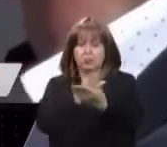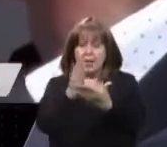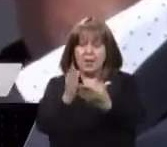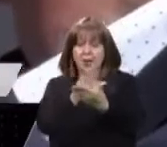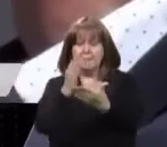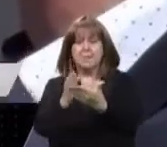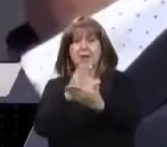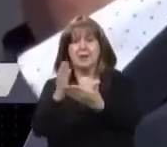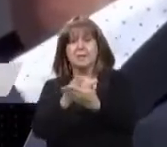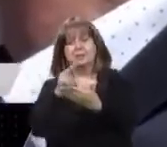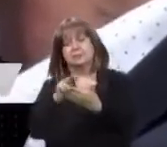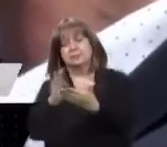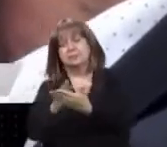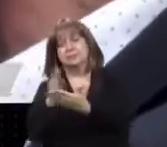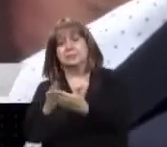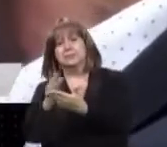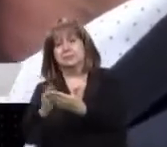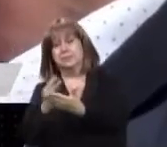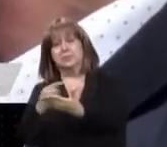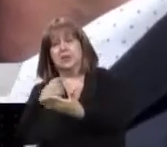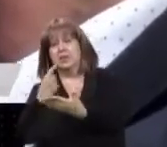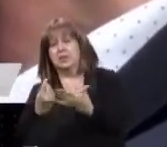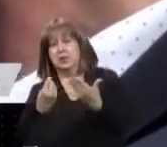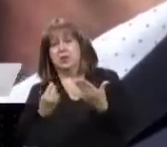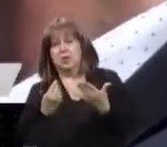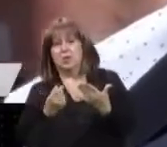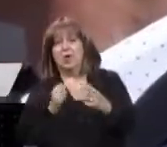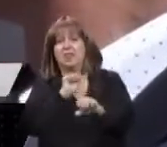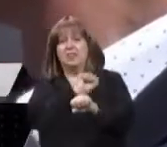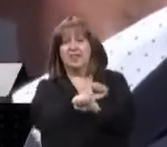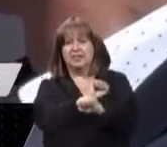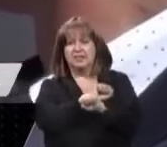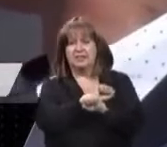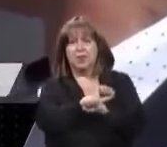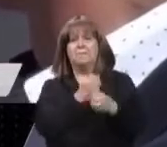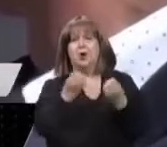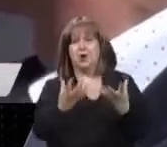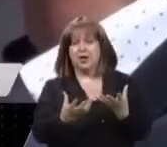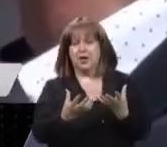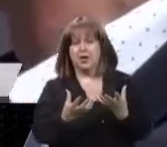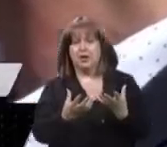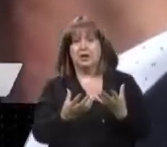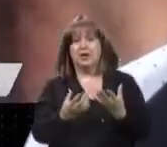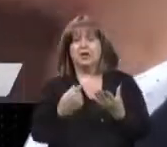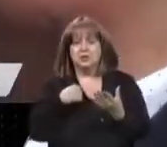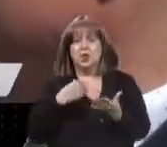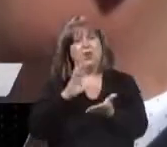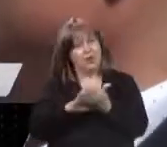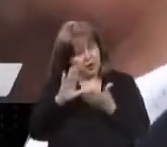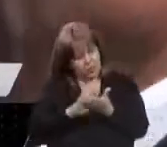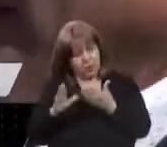nada que con claridad justifique la detención de mi asistido. Nuevamente, lo voy a estudiar